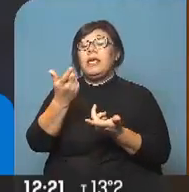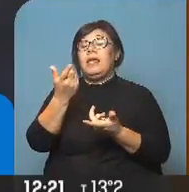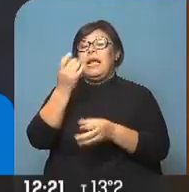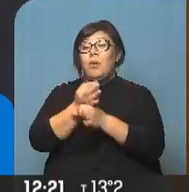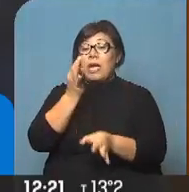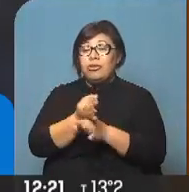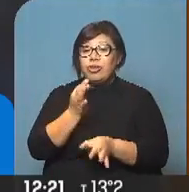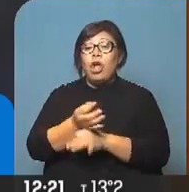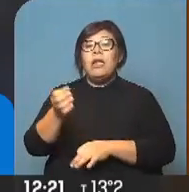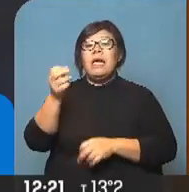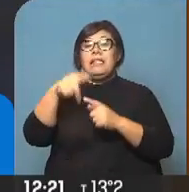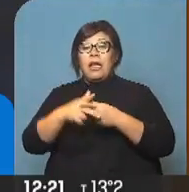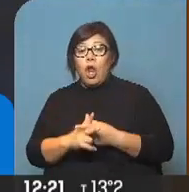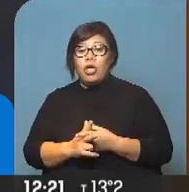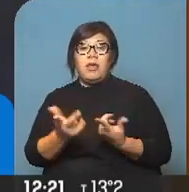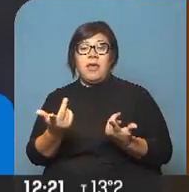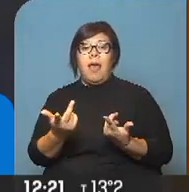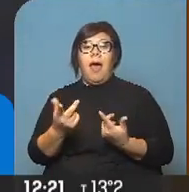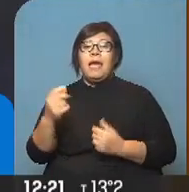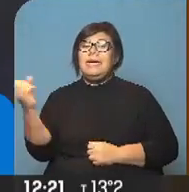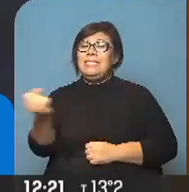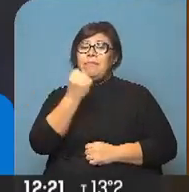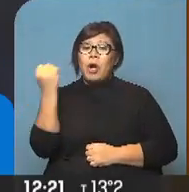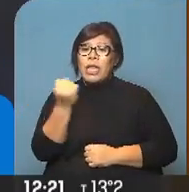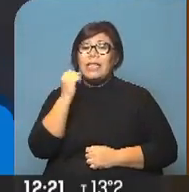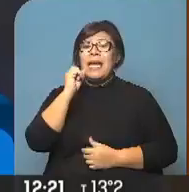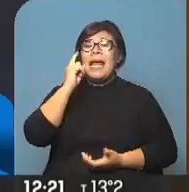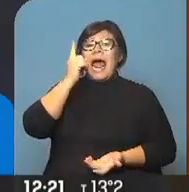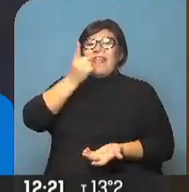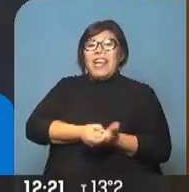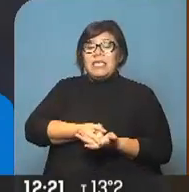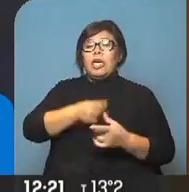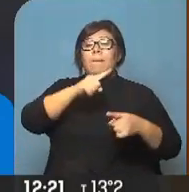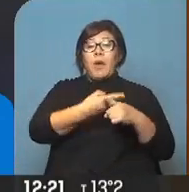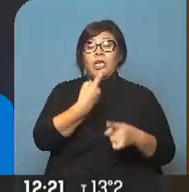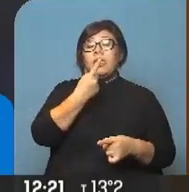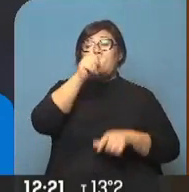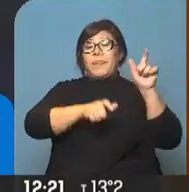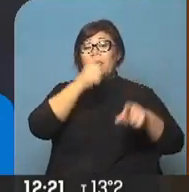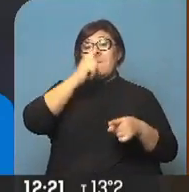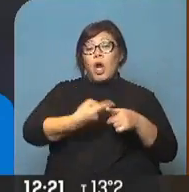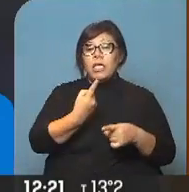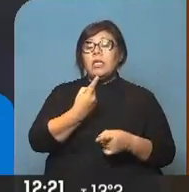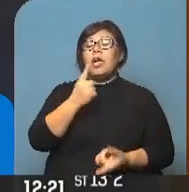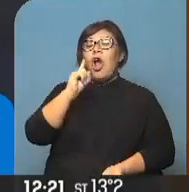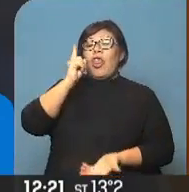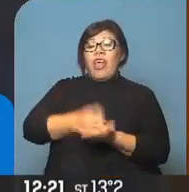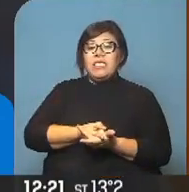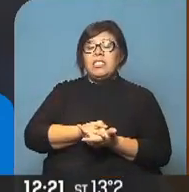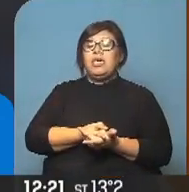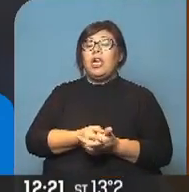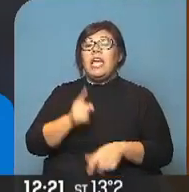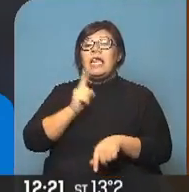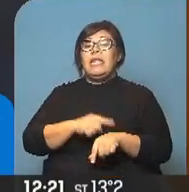ver cómo nos desarrollamos es fundamental que las decisiones que se toman se toman con idea de mediano y largo plazo el corto plazo y el